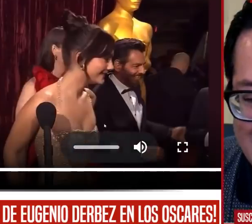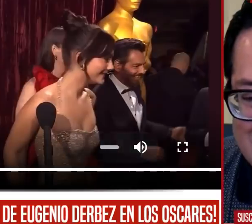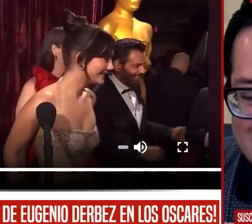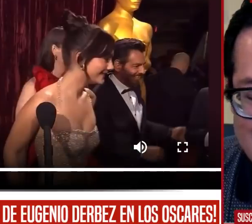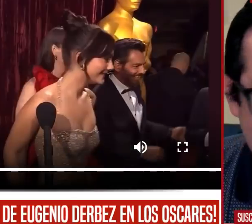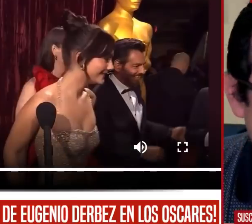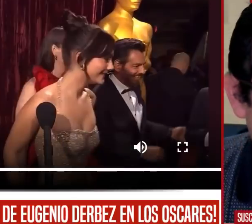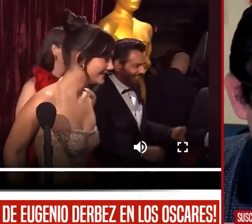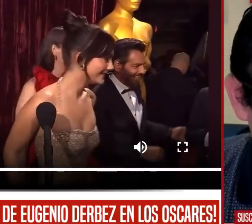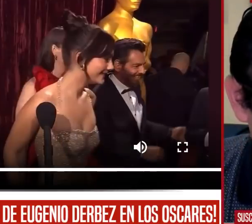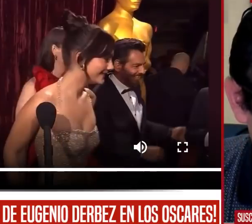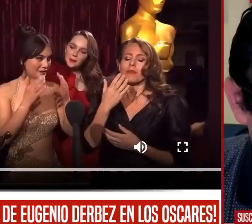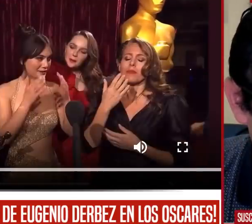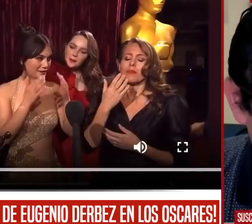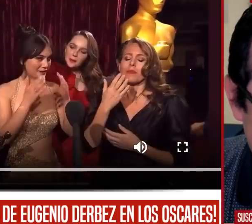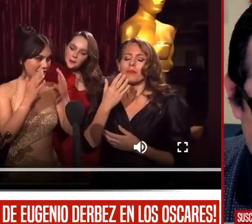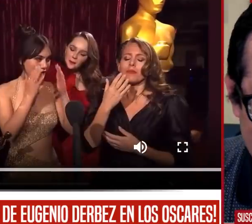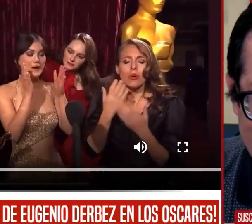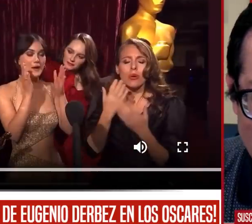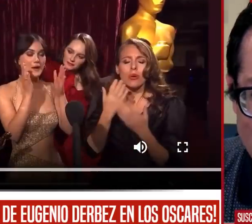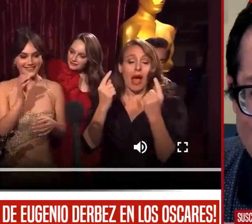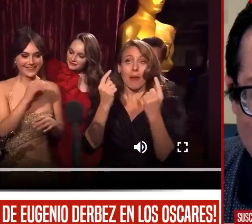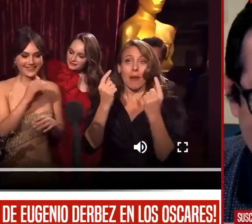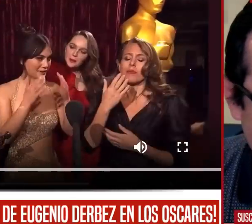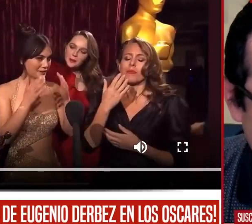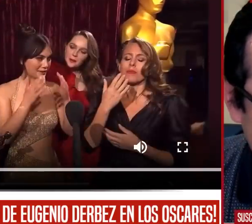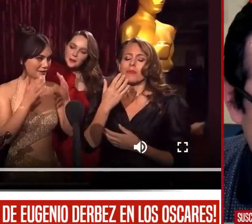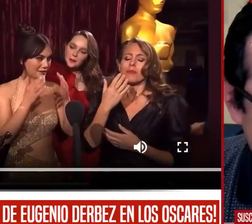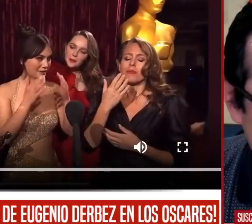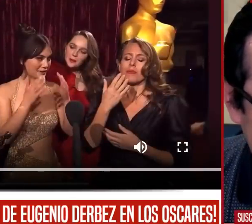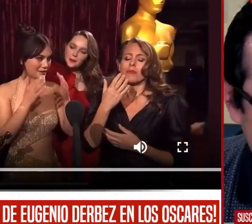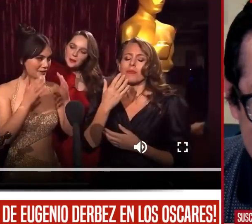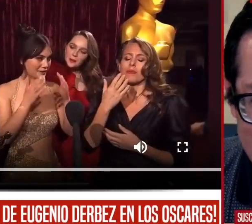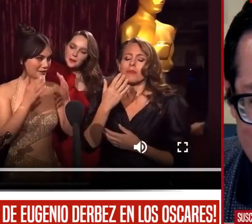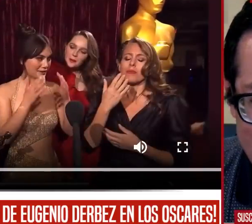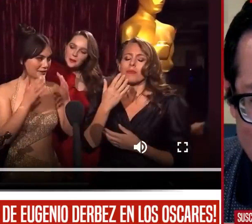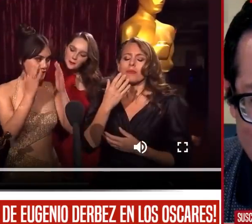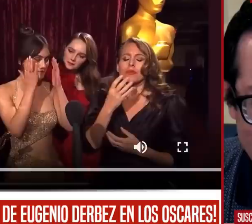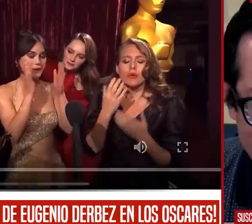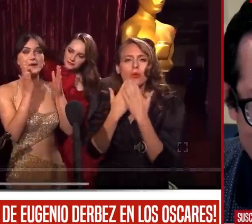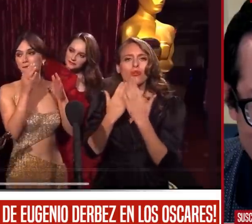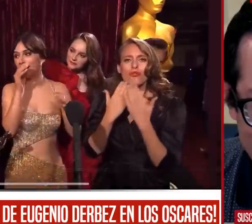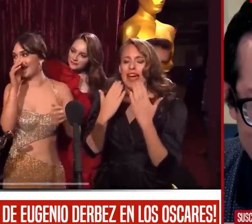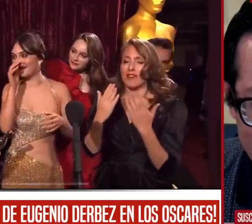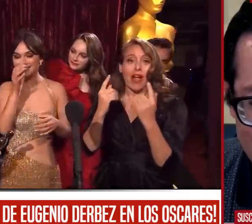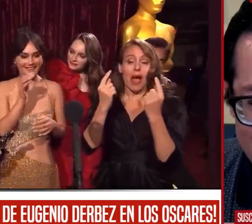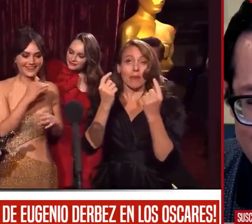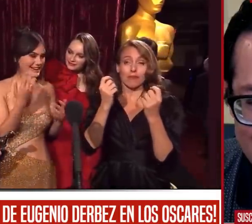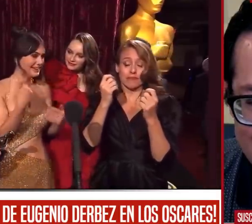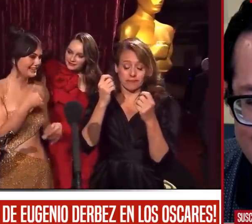y suele ser como creador pues hicieron cuenta al principio se nota